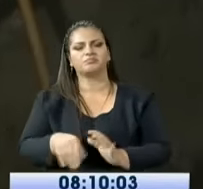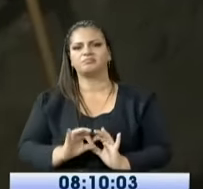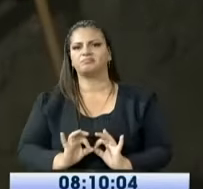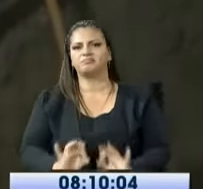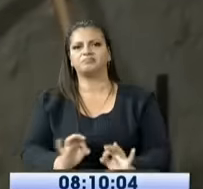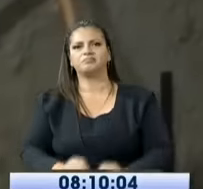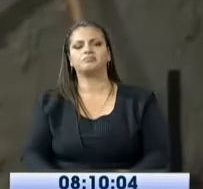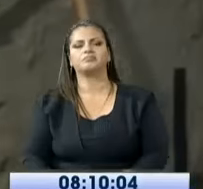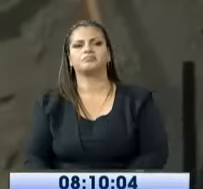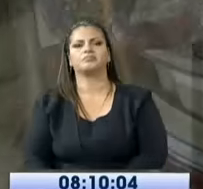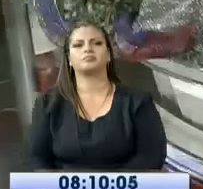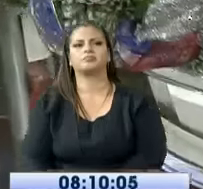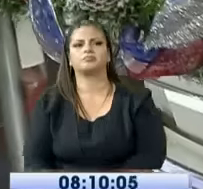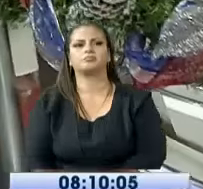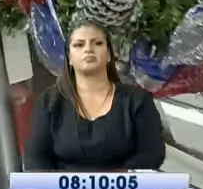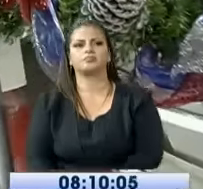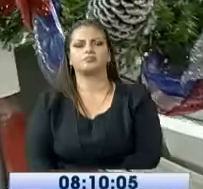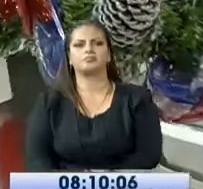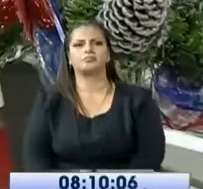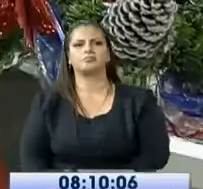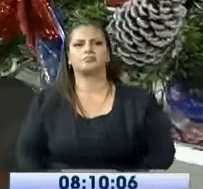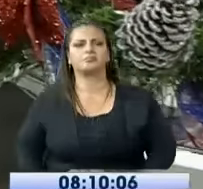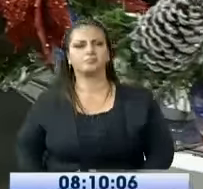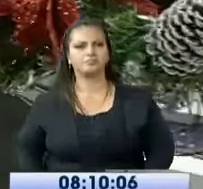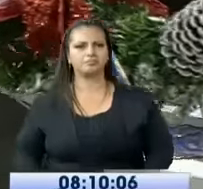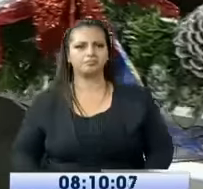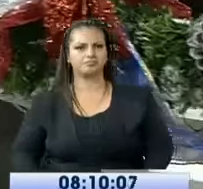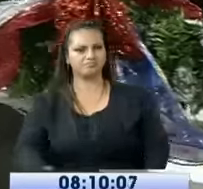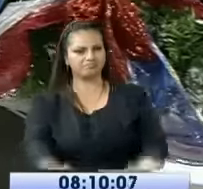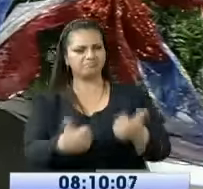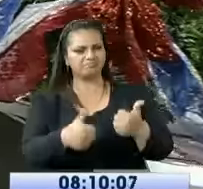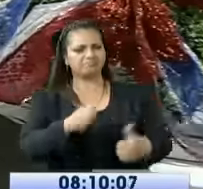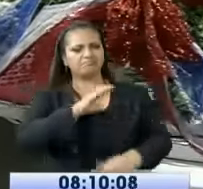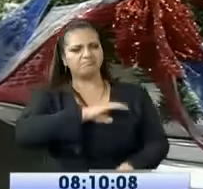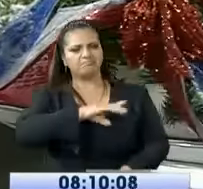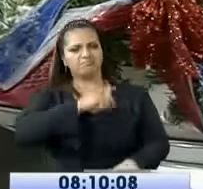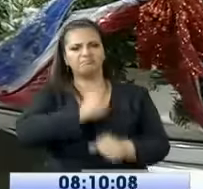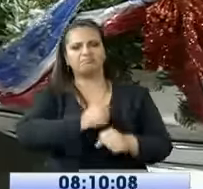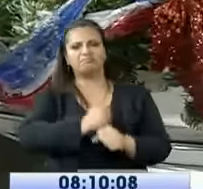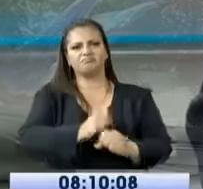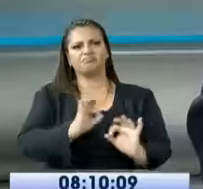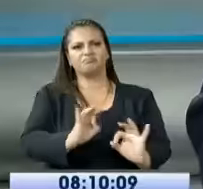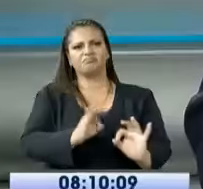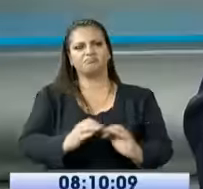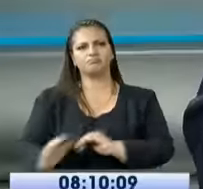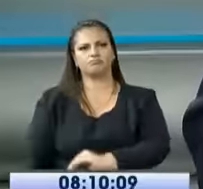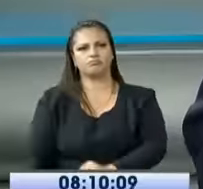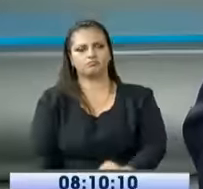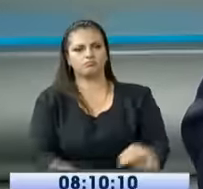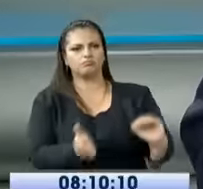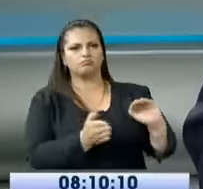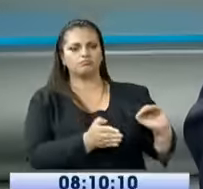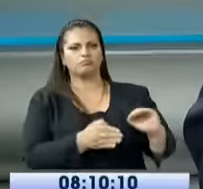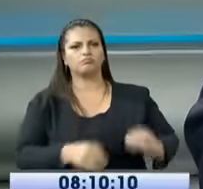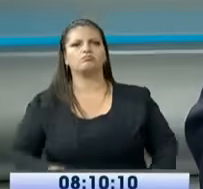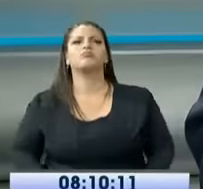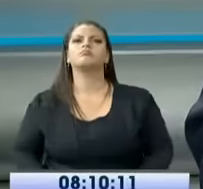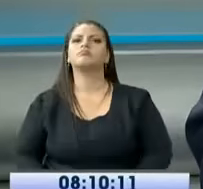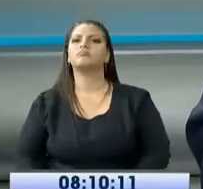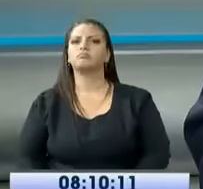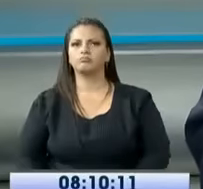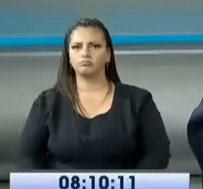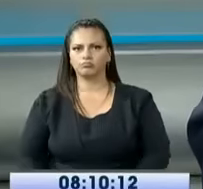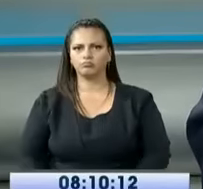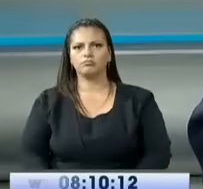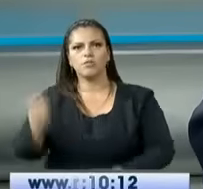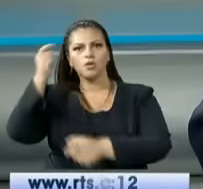Salazar. Muy bien, buen trabajo, muy bien. Bueno, y comandado personalmente por el gobernador